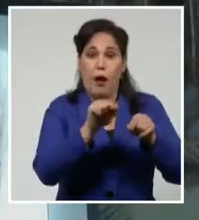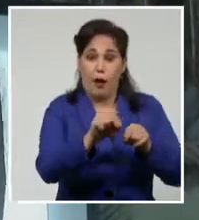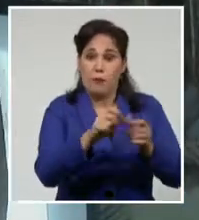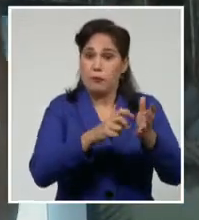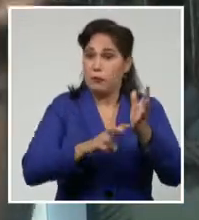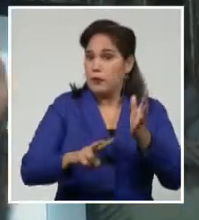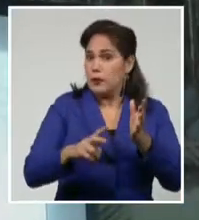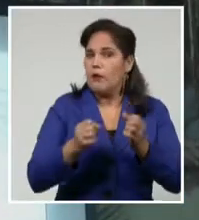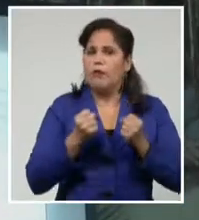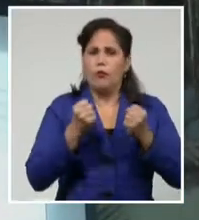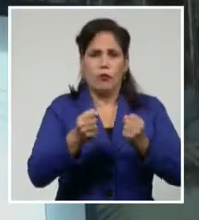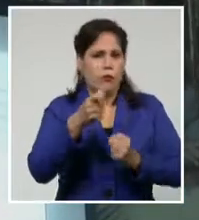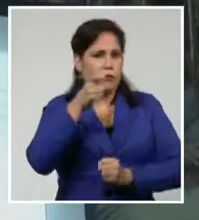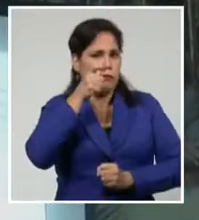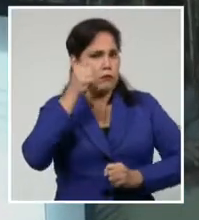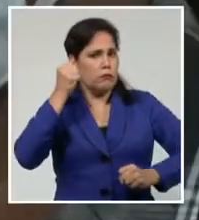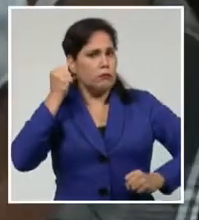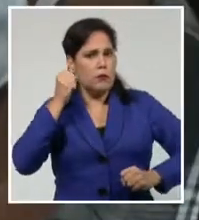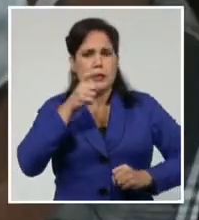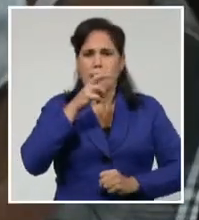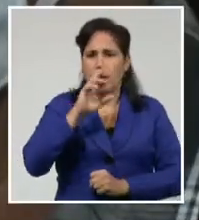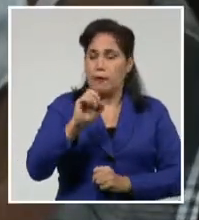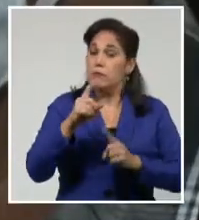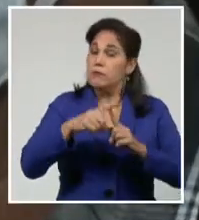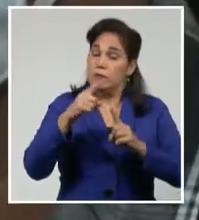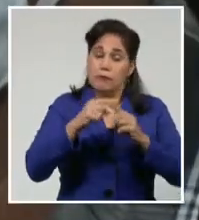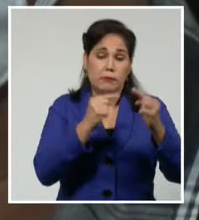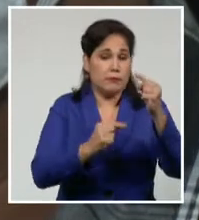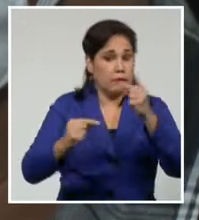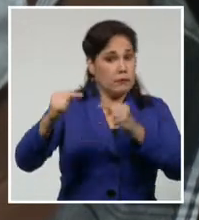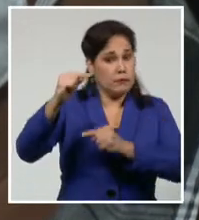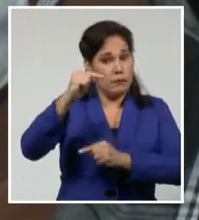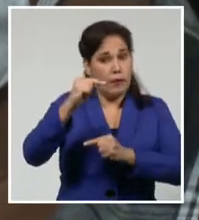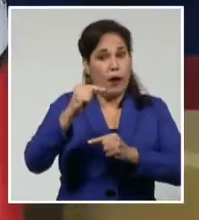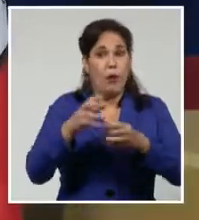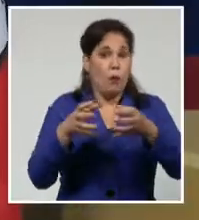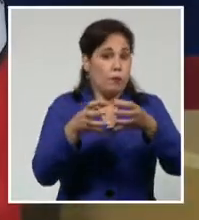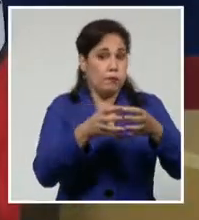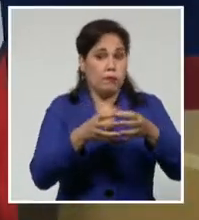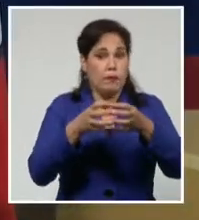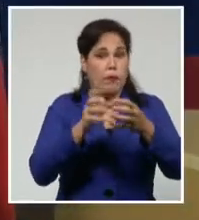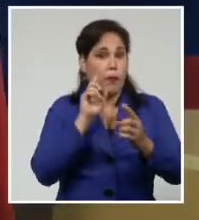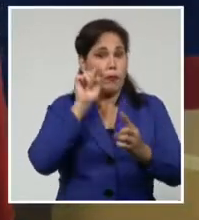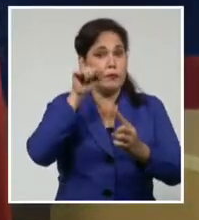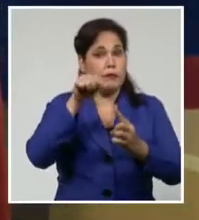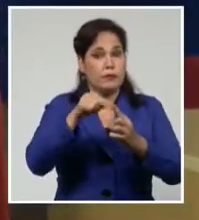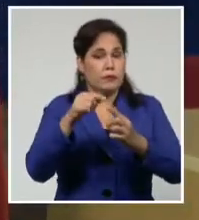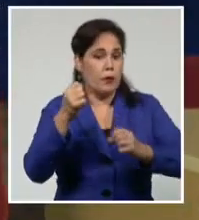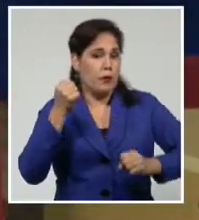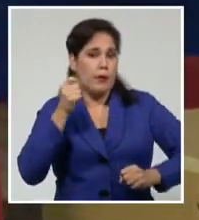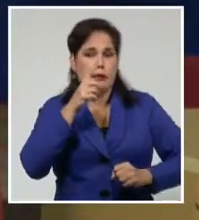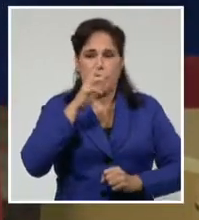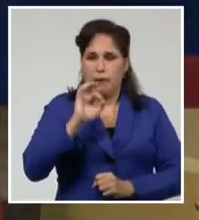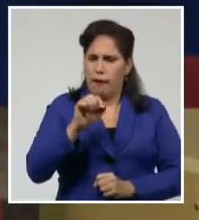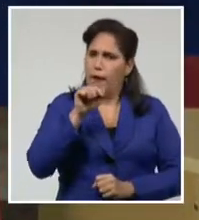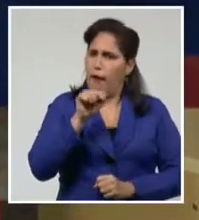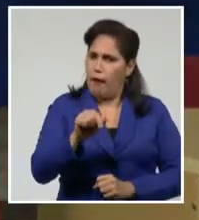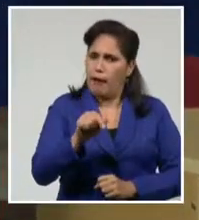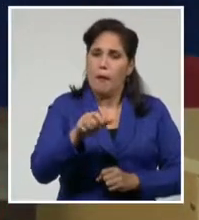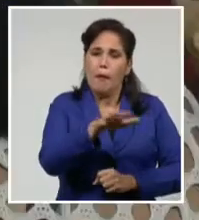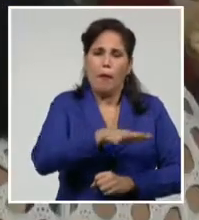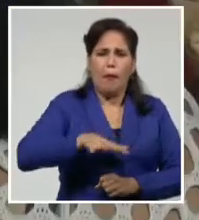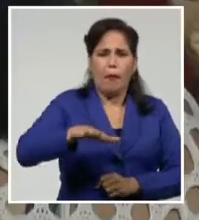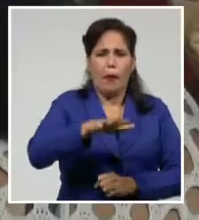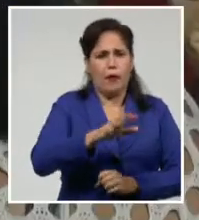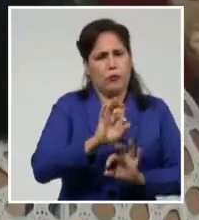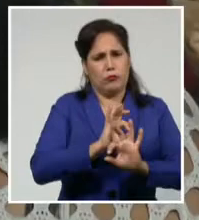de reforzar la Guardia Cederista, tarea fundacional de la mayor organización de masas del país y herramienta para mantener los barrios en ambiente